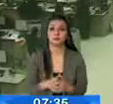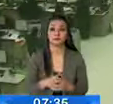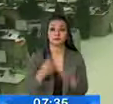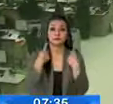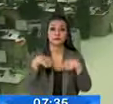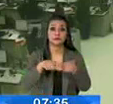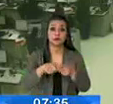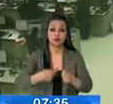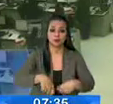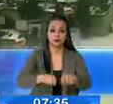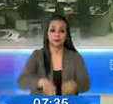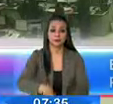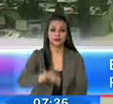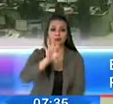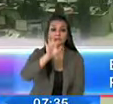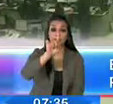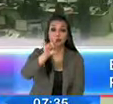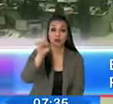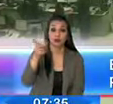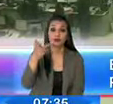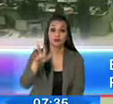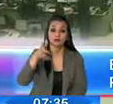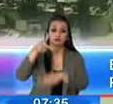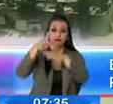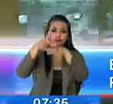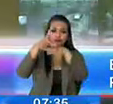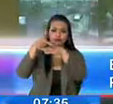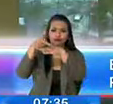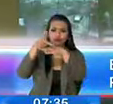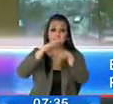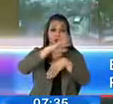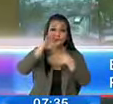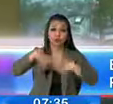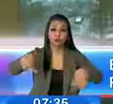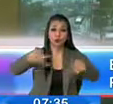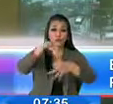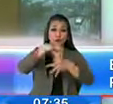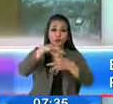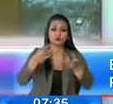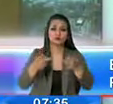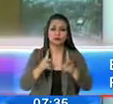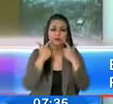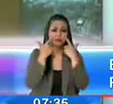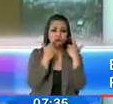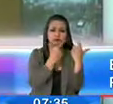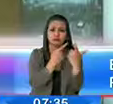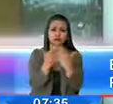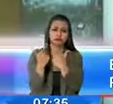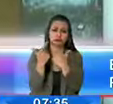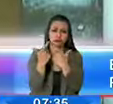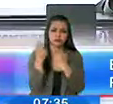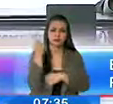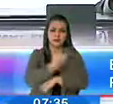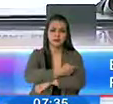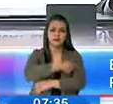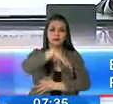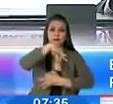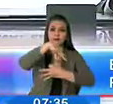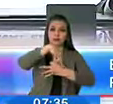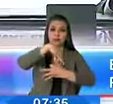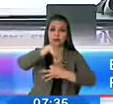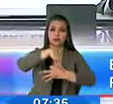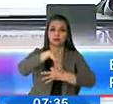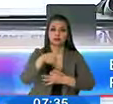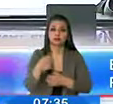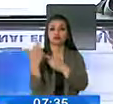que se firmó con el ECO 911, las cámaras de vigilancia también estarán operativas y vigiladas del día de los comicios. Él se encarga del